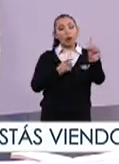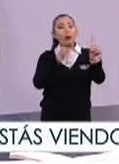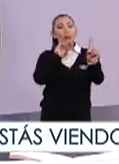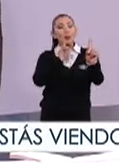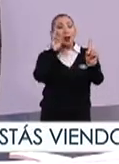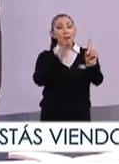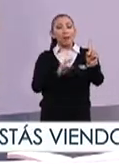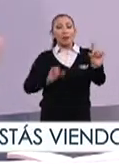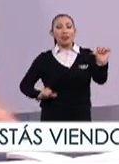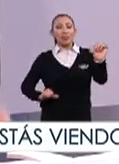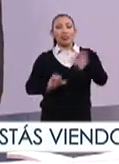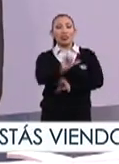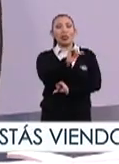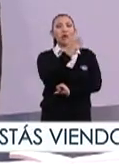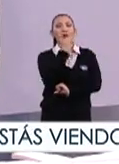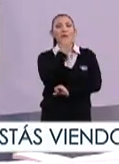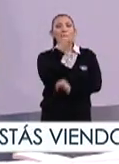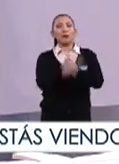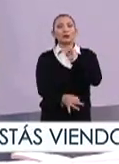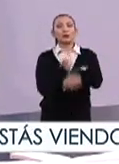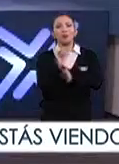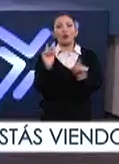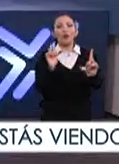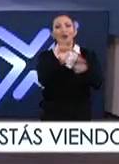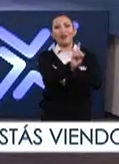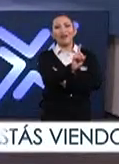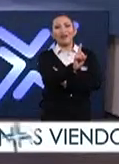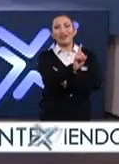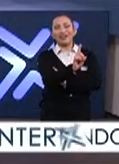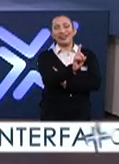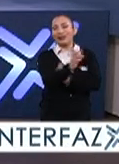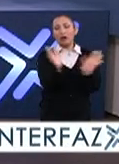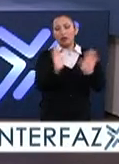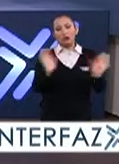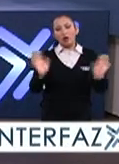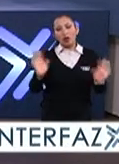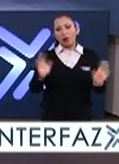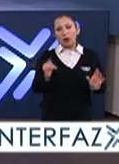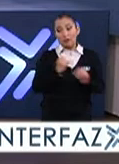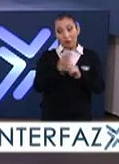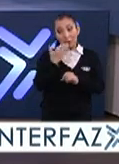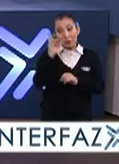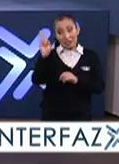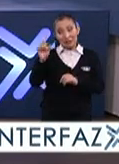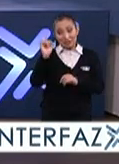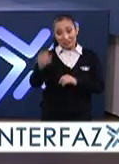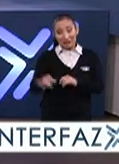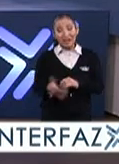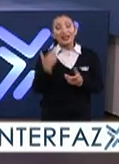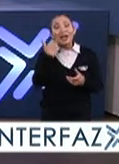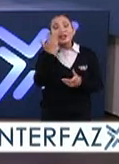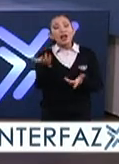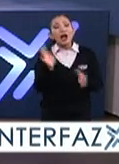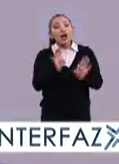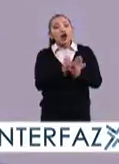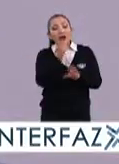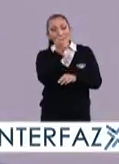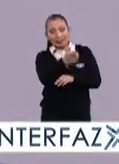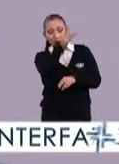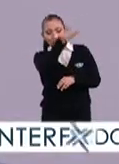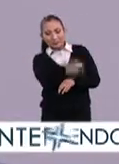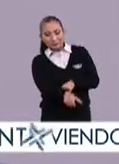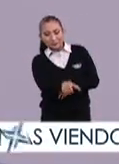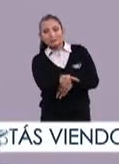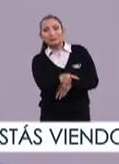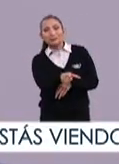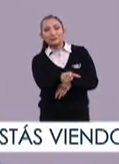pero realmente el que acababa al final con la posición era el hombre. No, bueno, no pudiste estar mejor informada, Ana Cristina. Justamente lo que se buscó es, a través de estas figuras